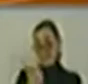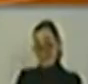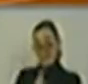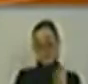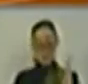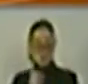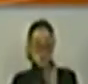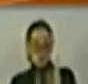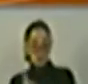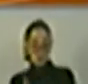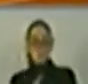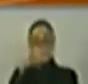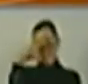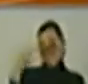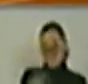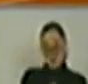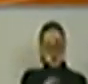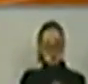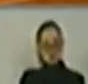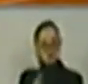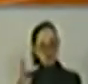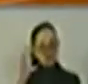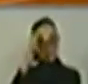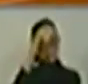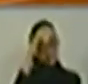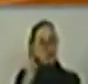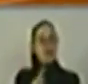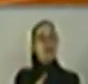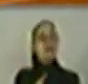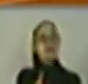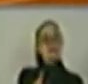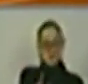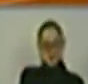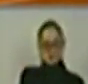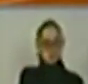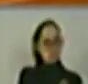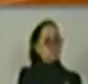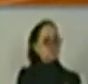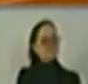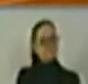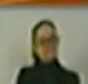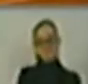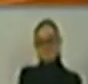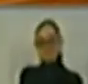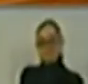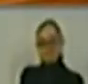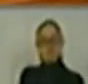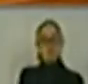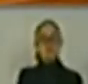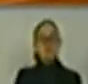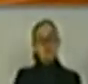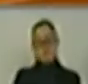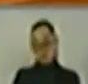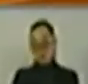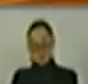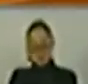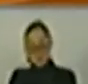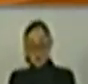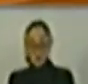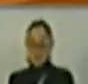disciplinas, México fue líder en 17 de ellas. Los atletas